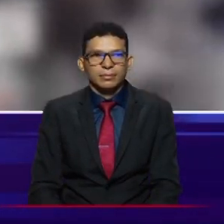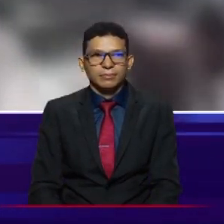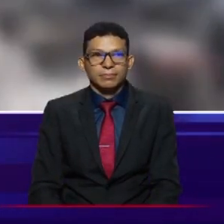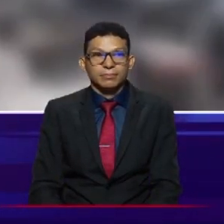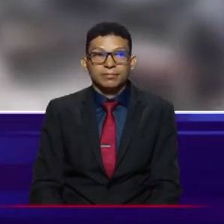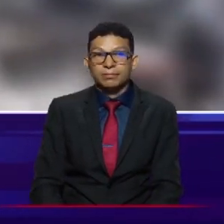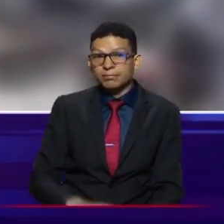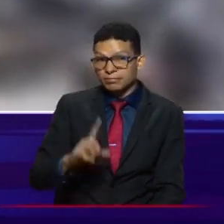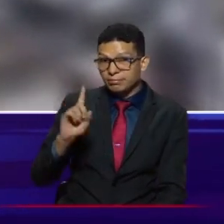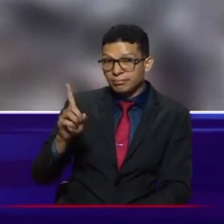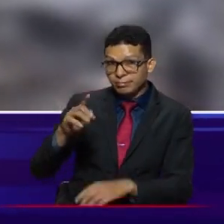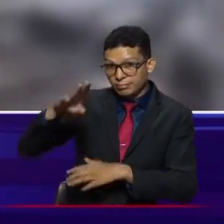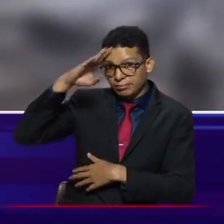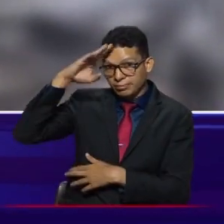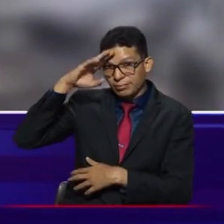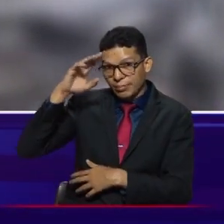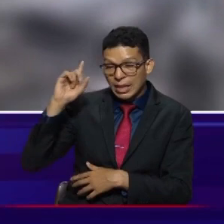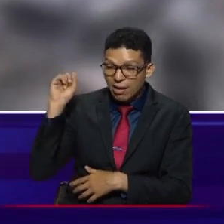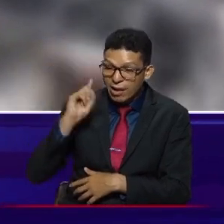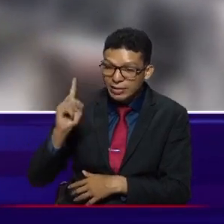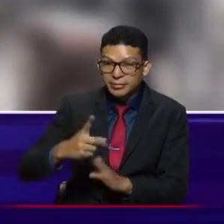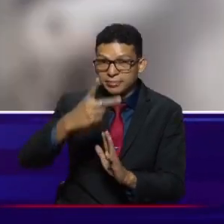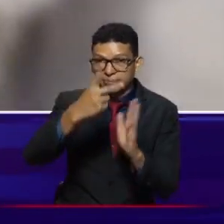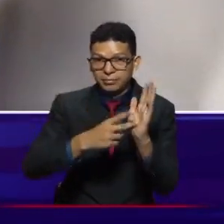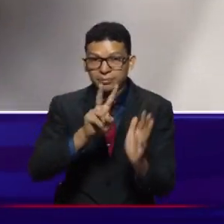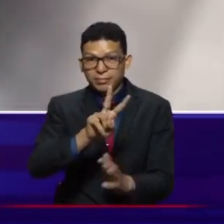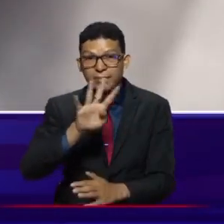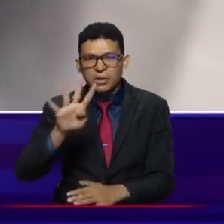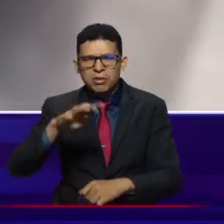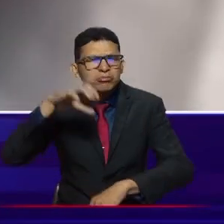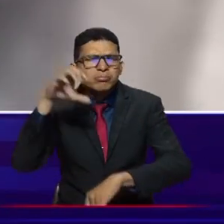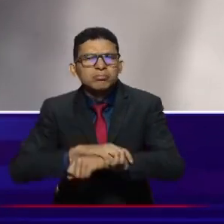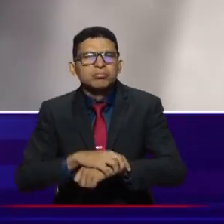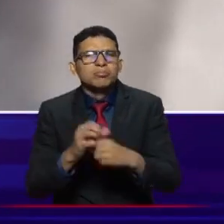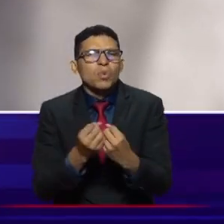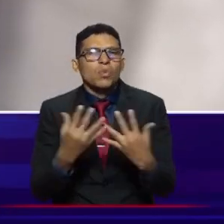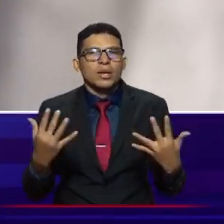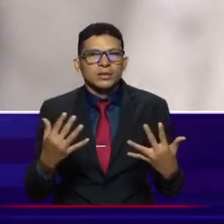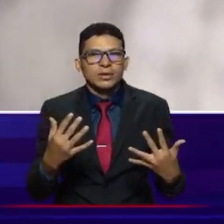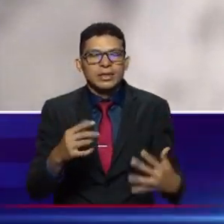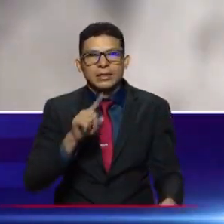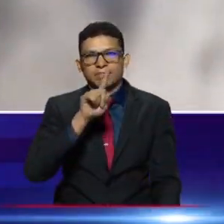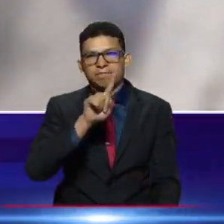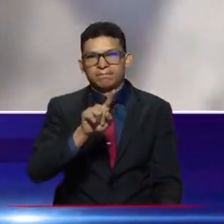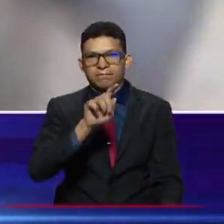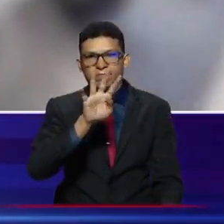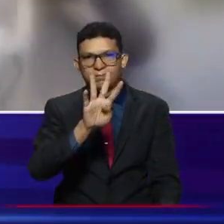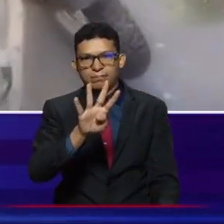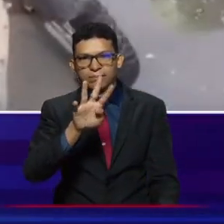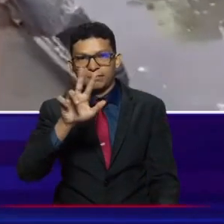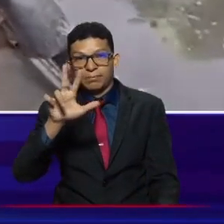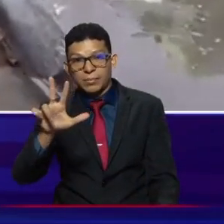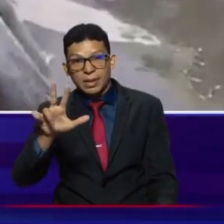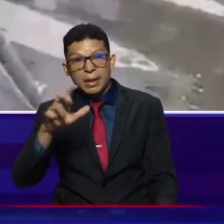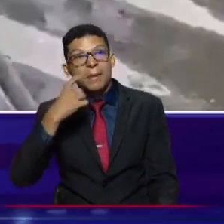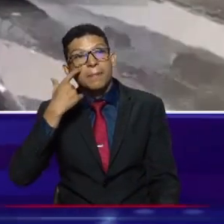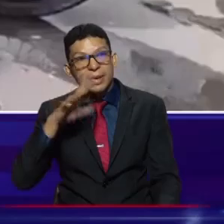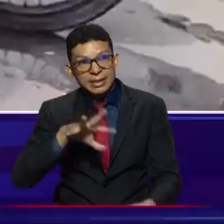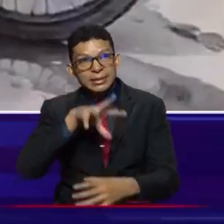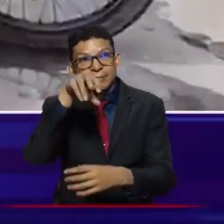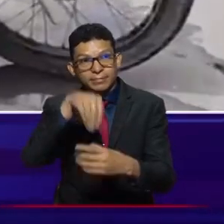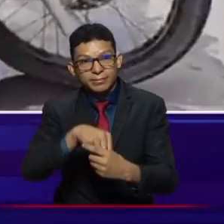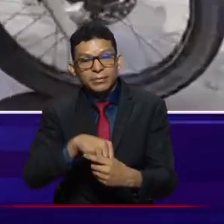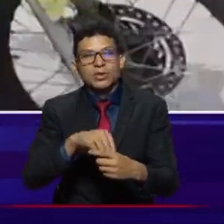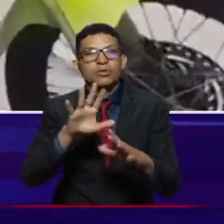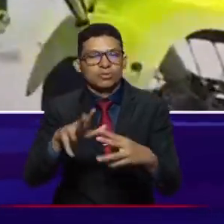Según las autoridades, en lo corrido del año 2024 ya han sido capturados 143 presuntos miembros de